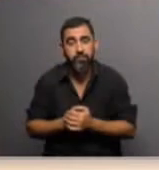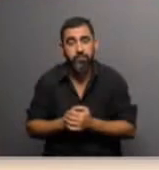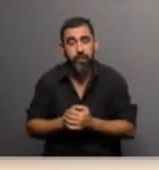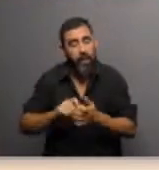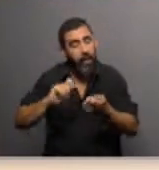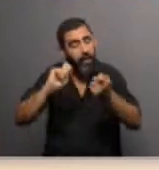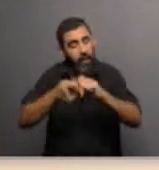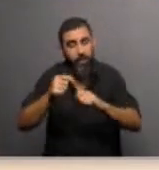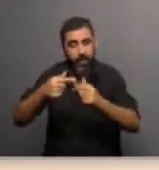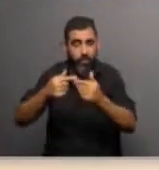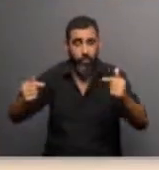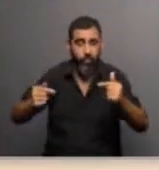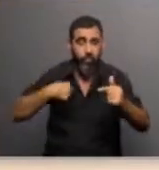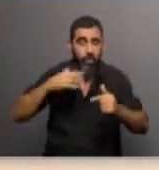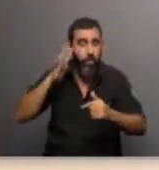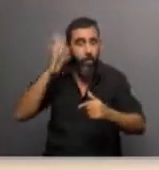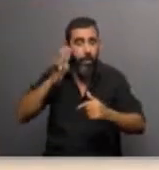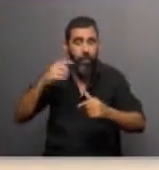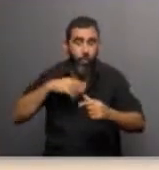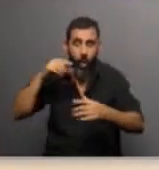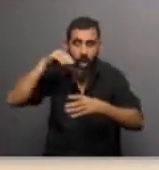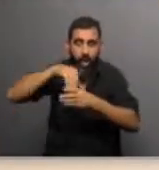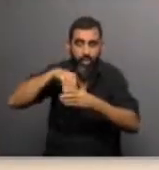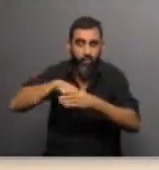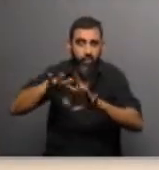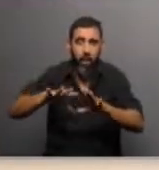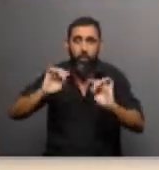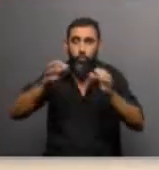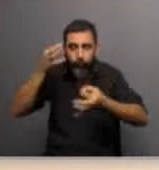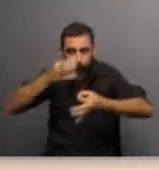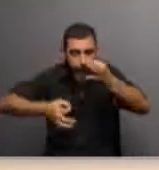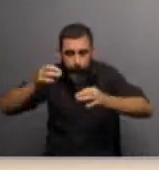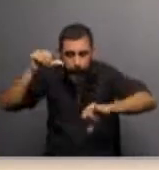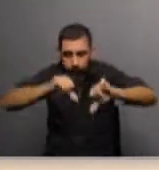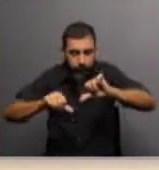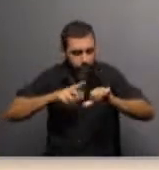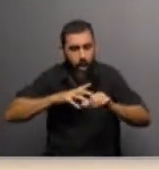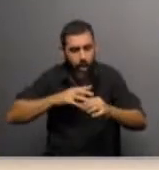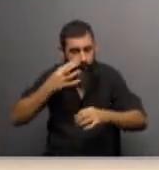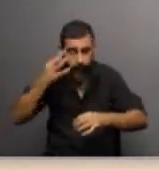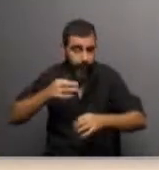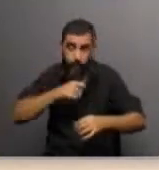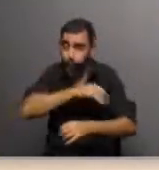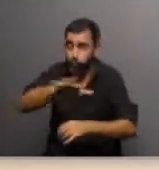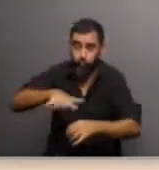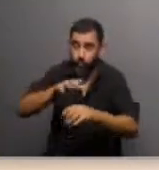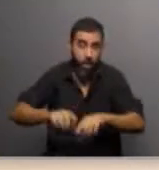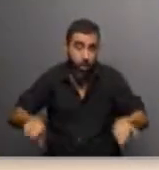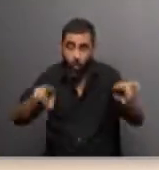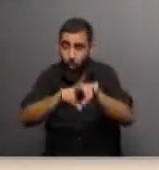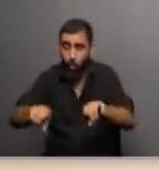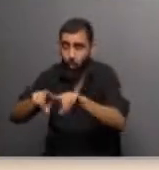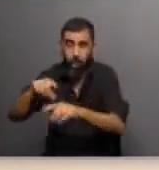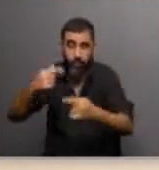ese estereotipo que tenemos en la cabeza y que nos muestran que están mucho más cercanos a la sociedad y a